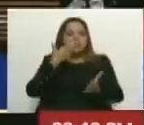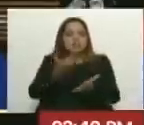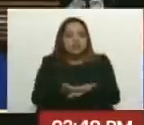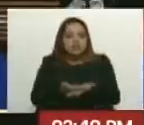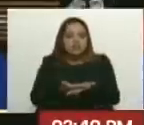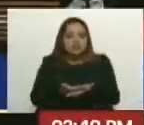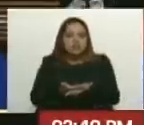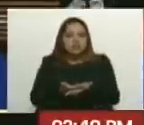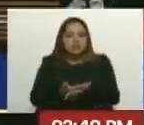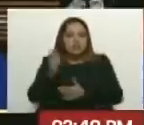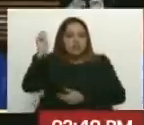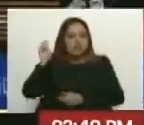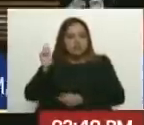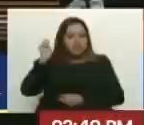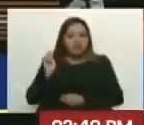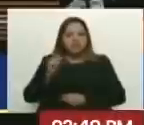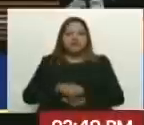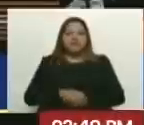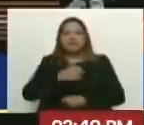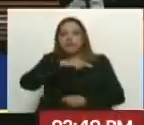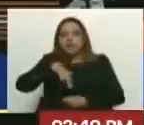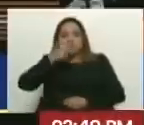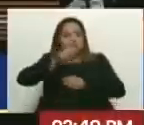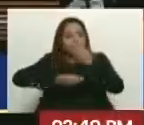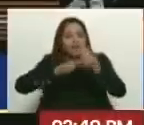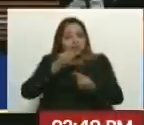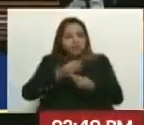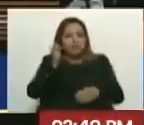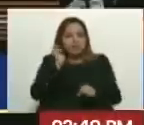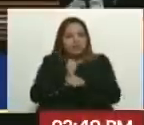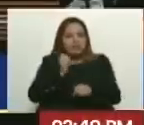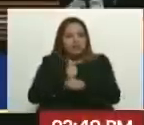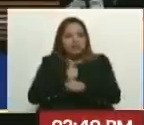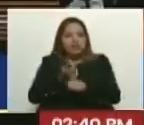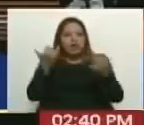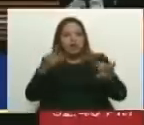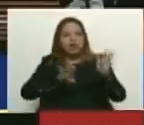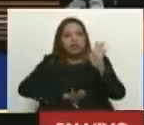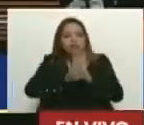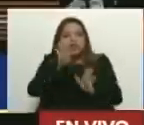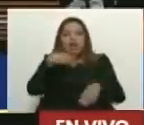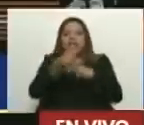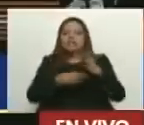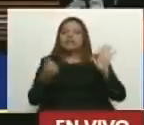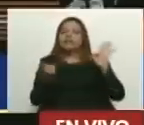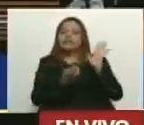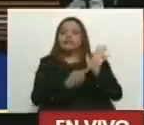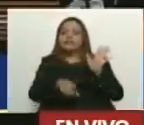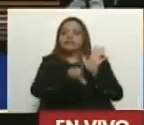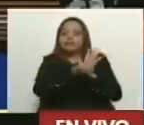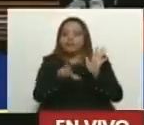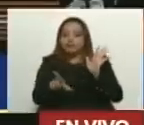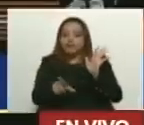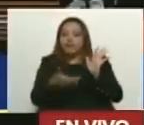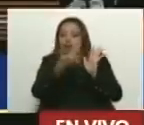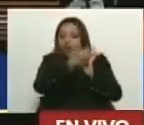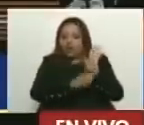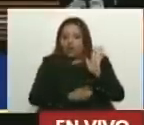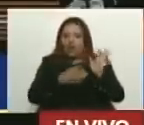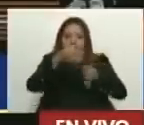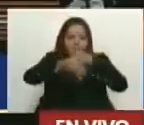parlamentarios, hemos cumplido y estamos en desarrollo de ejecutar esto que aquí